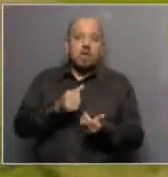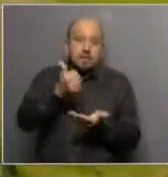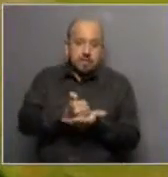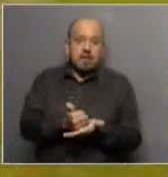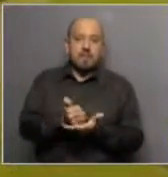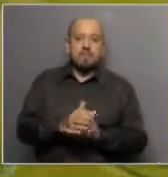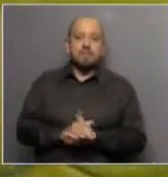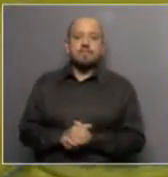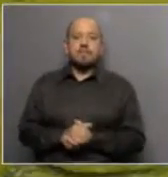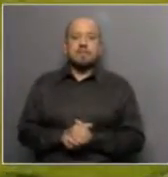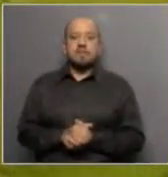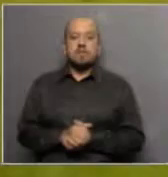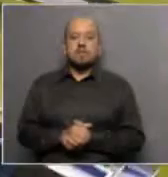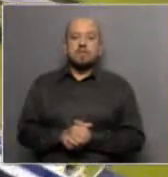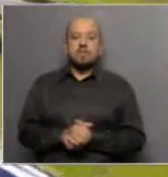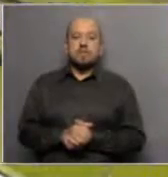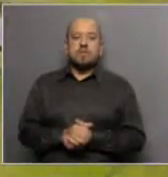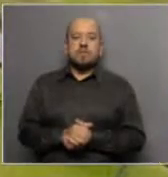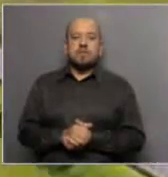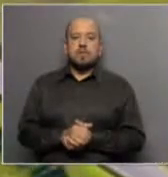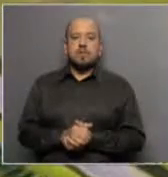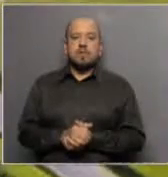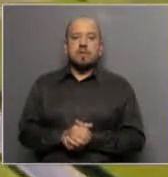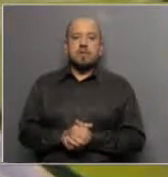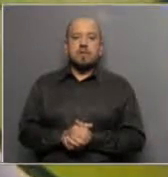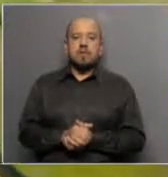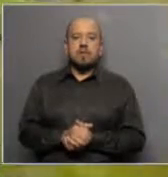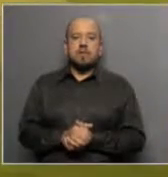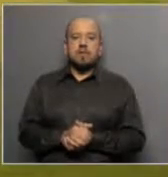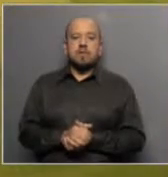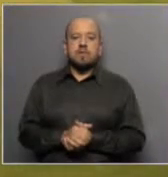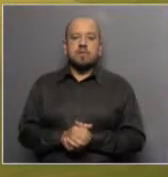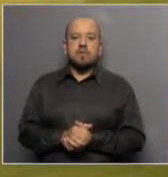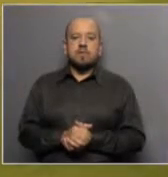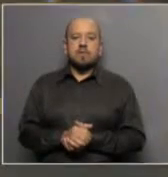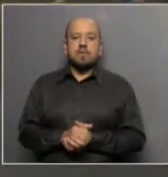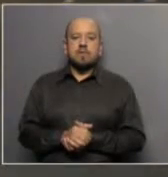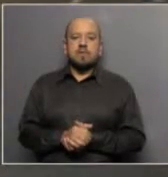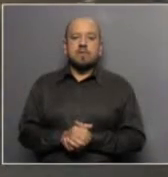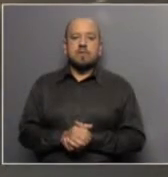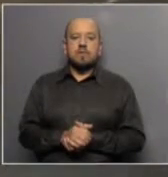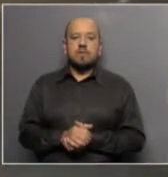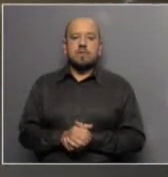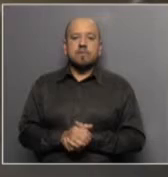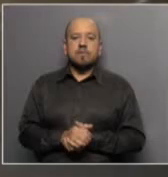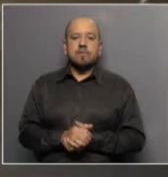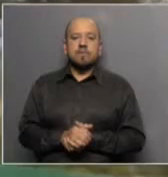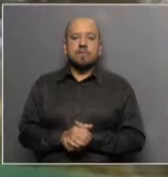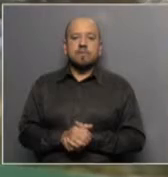Barrio bonito, barrio cuidado, la moderna